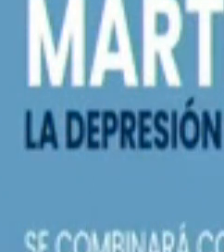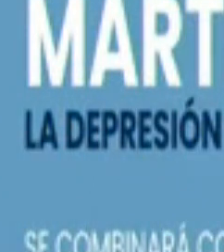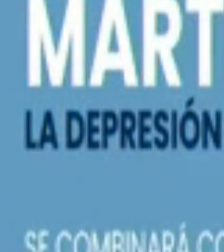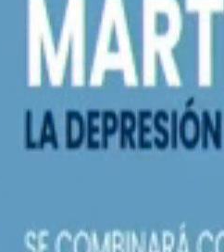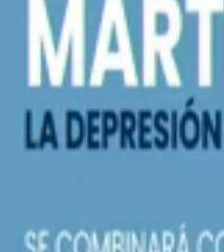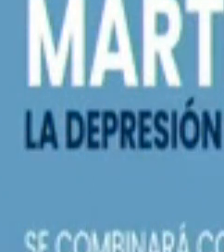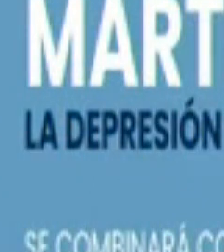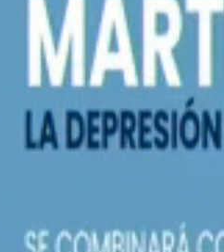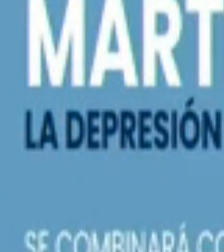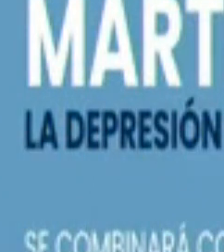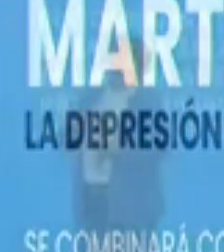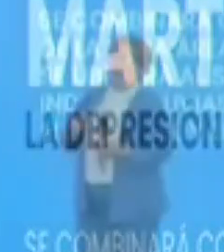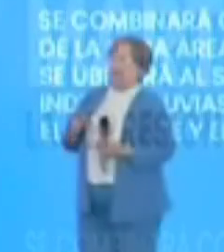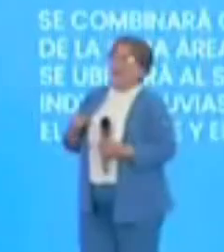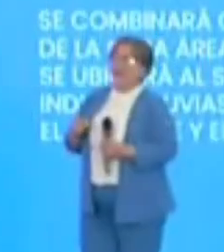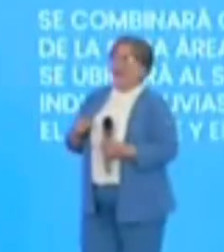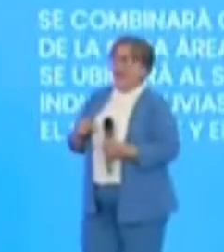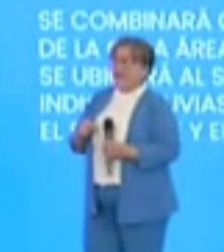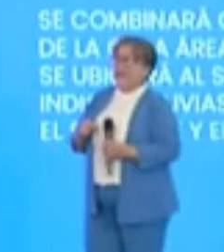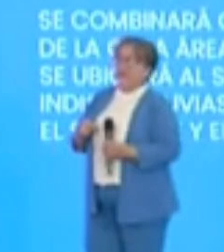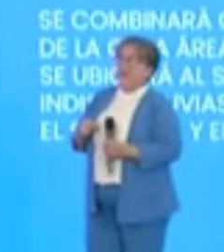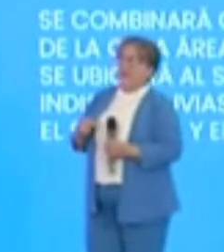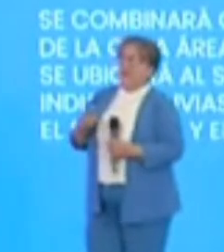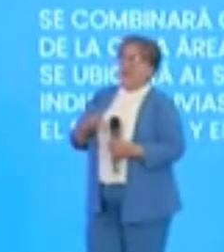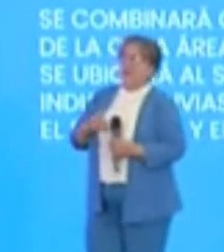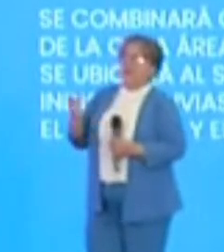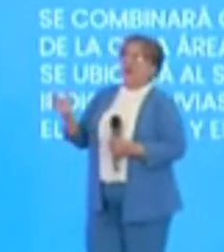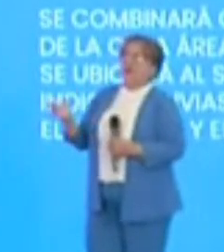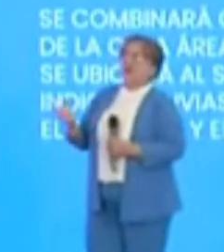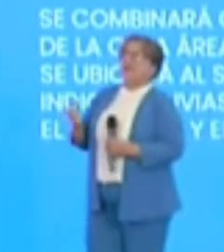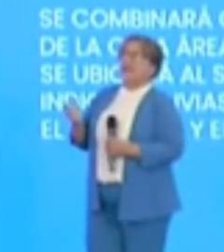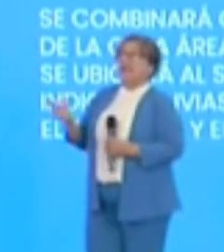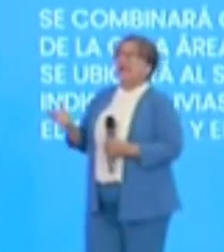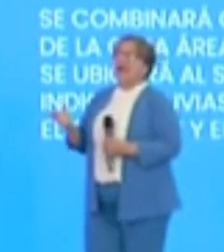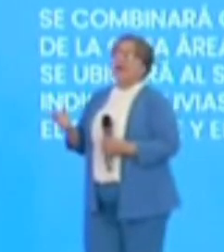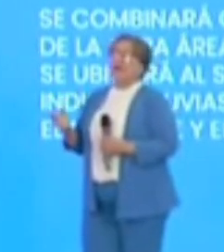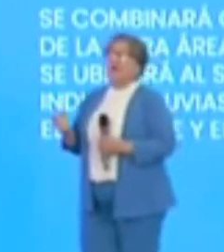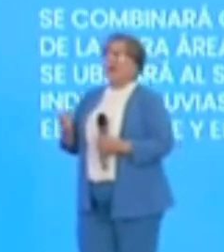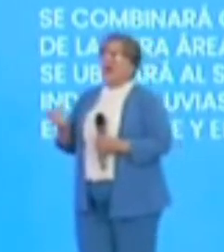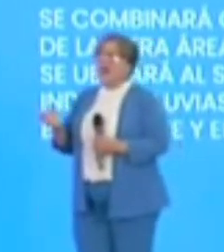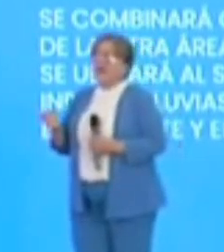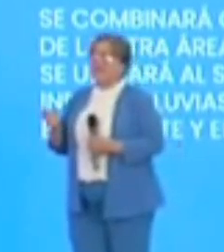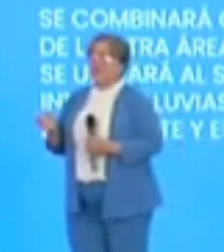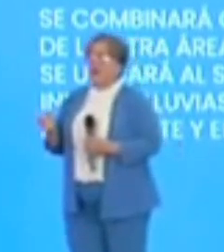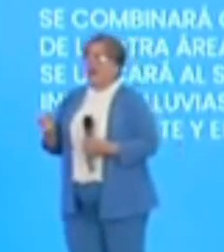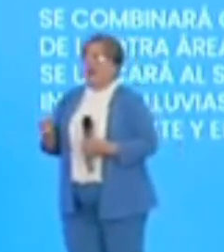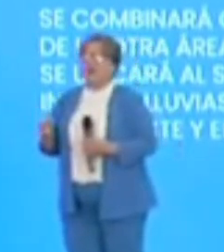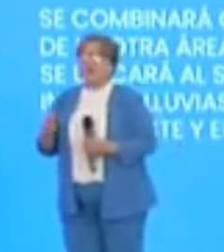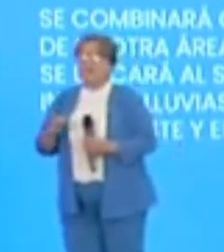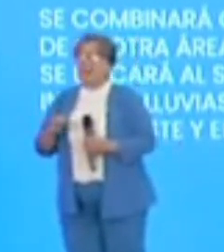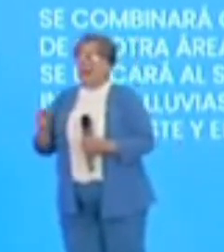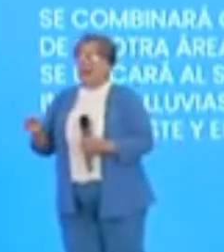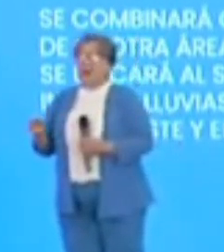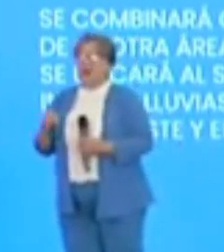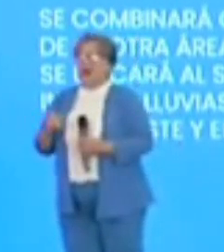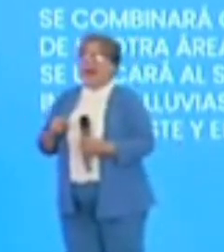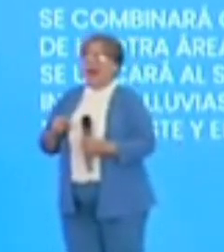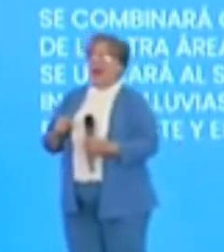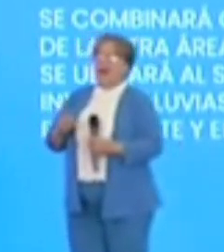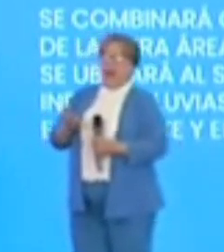lluvioso. Es las perspectivas que hay, lo que nos están indicando esos modelos que se corren